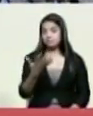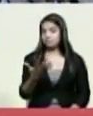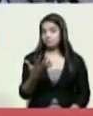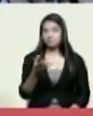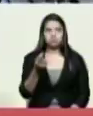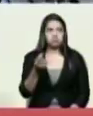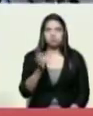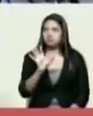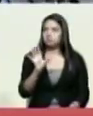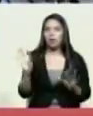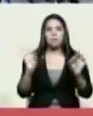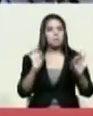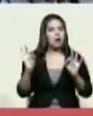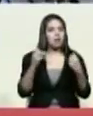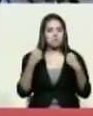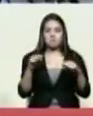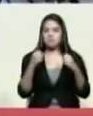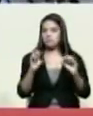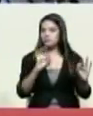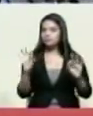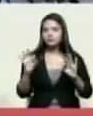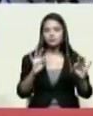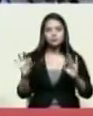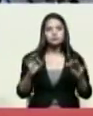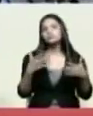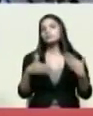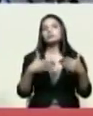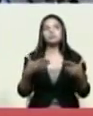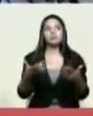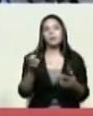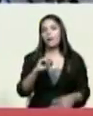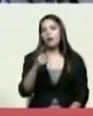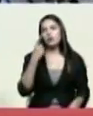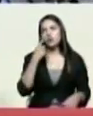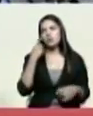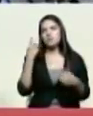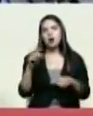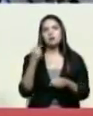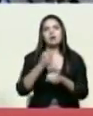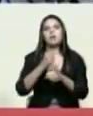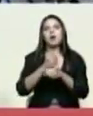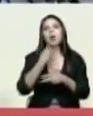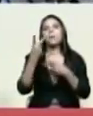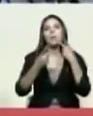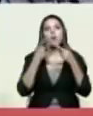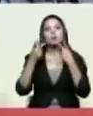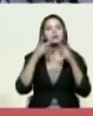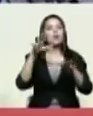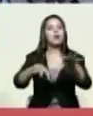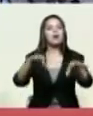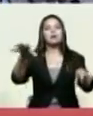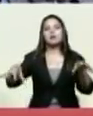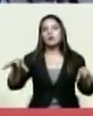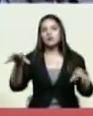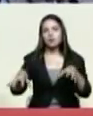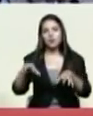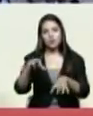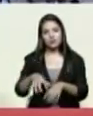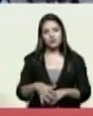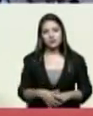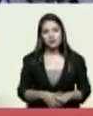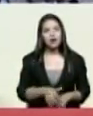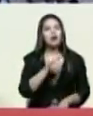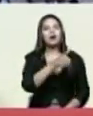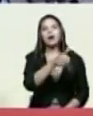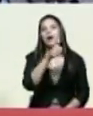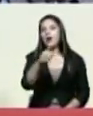Nadie, preparémonos para eso y preparémonos para no descuidar el trabajo político en las regiones. Cada